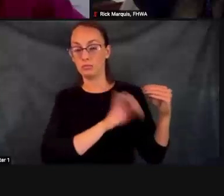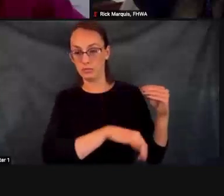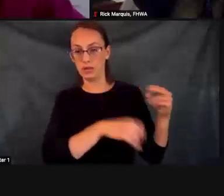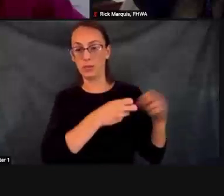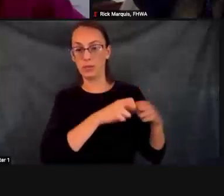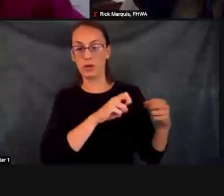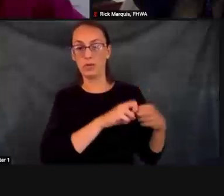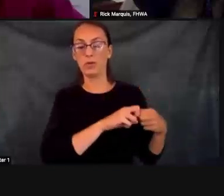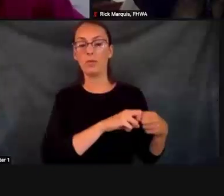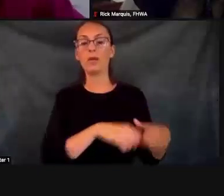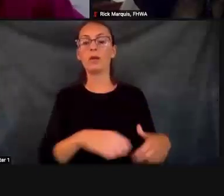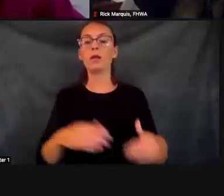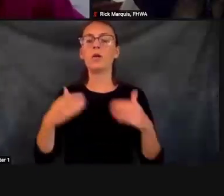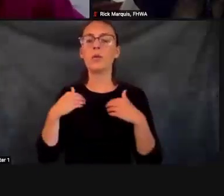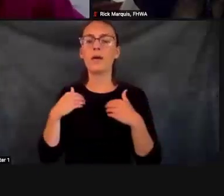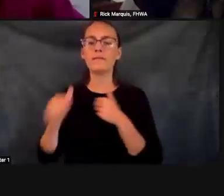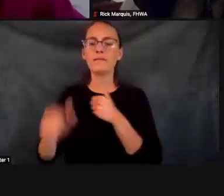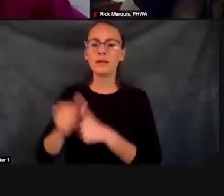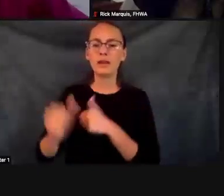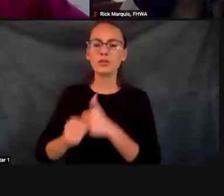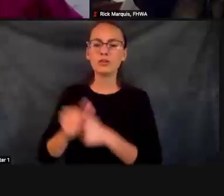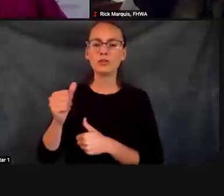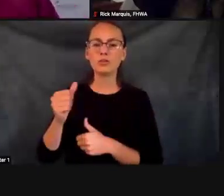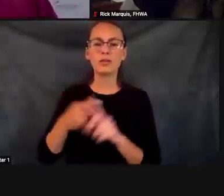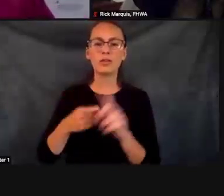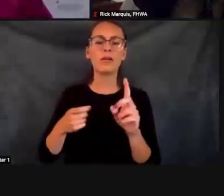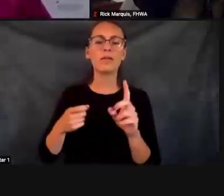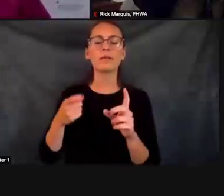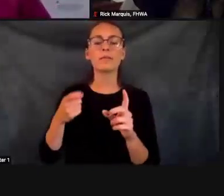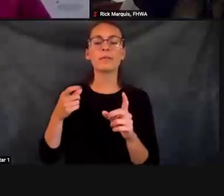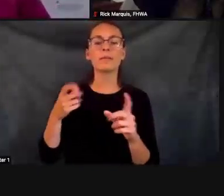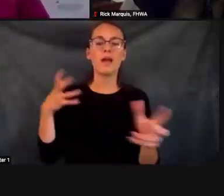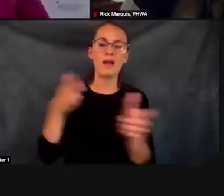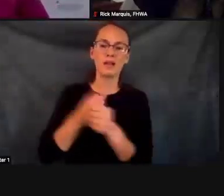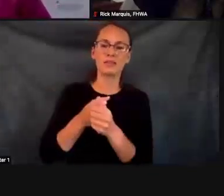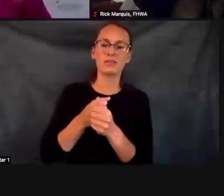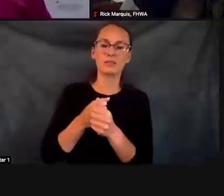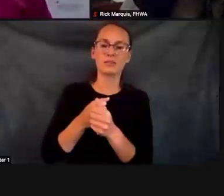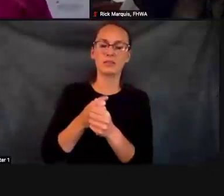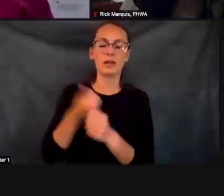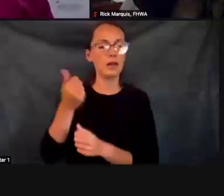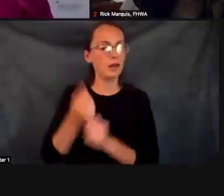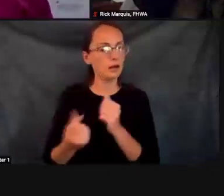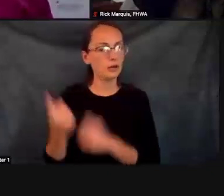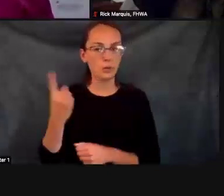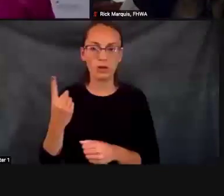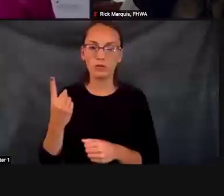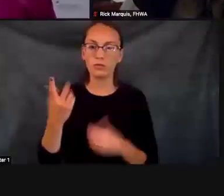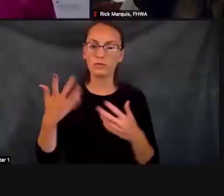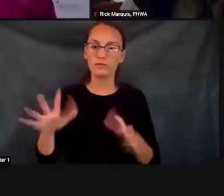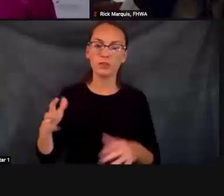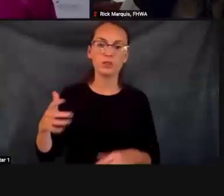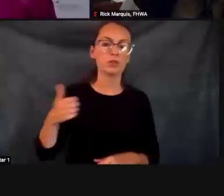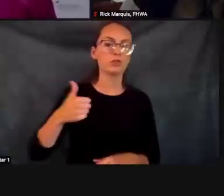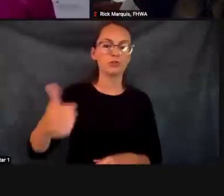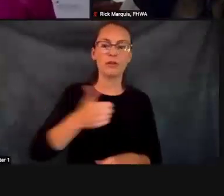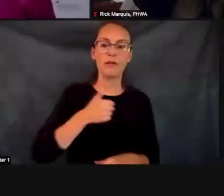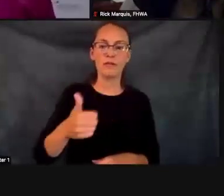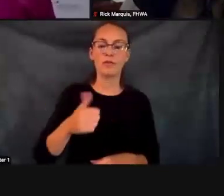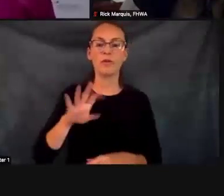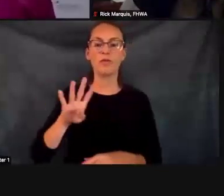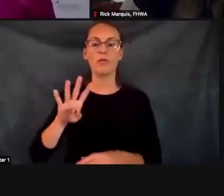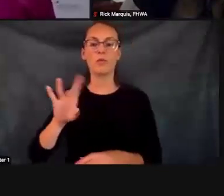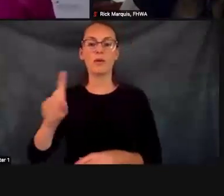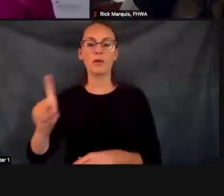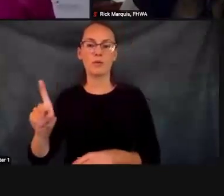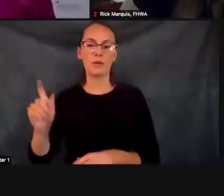Además de los problemas de, que mencionó el señor Gregg, la presencia de accidentes, especialmente en el invierno, si